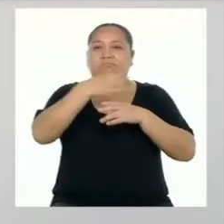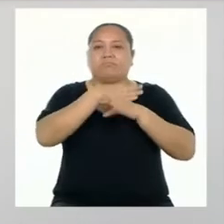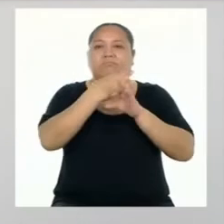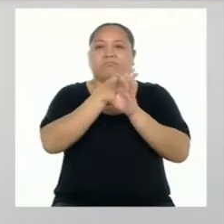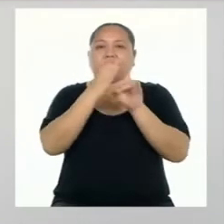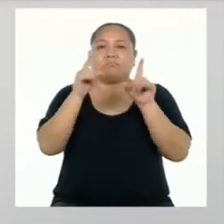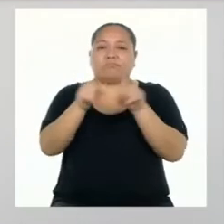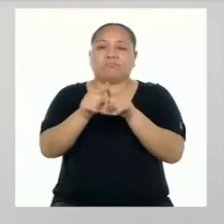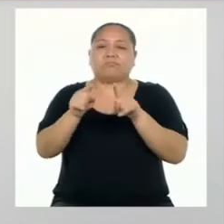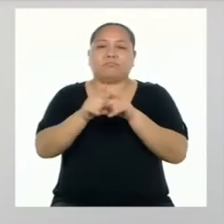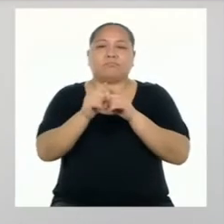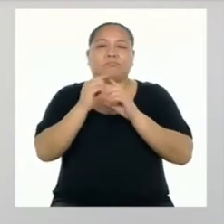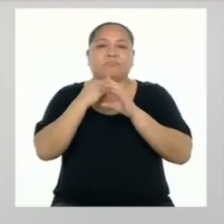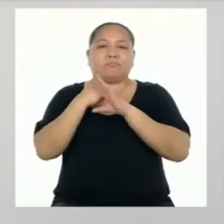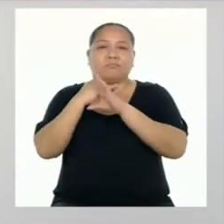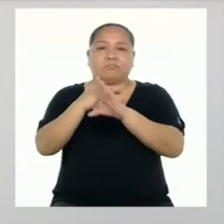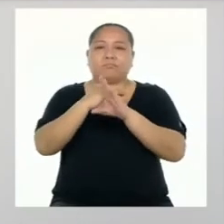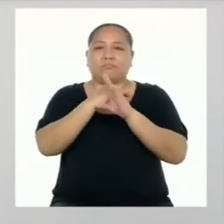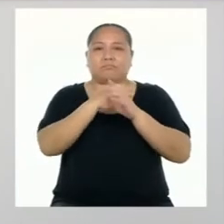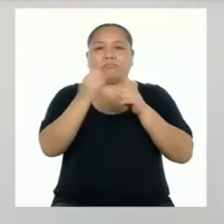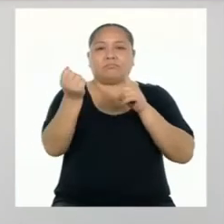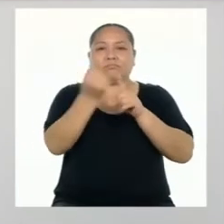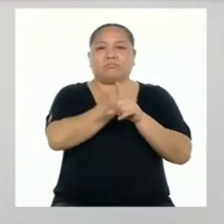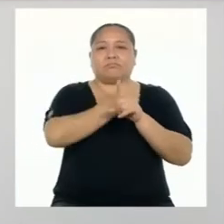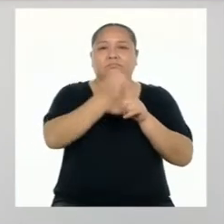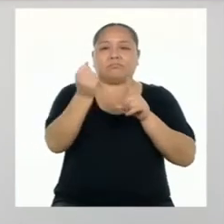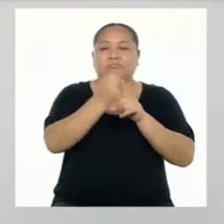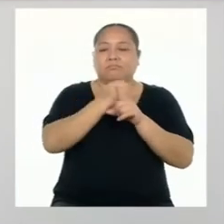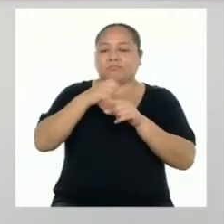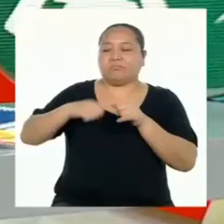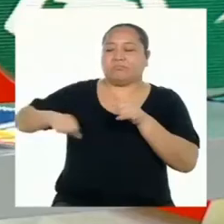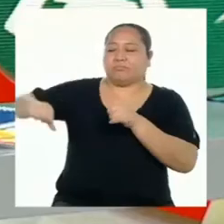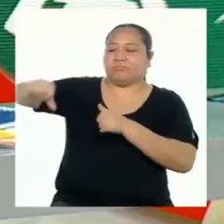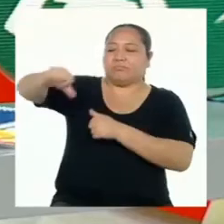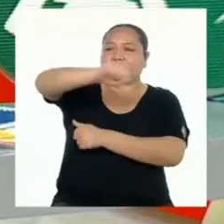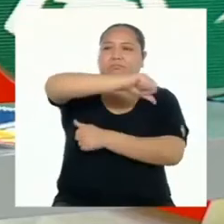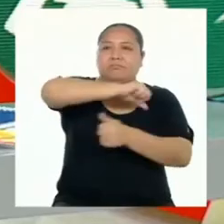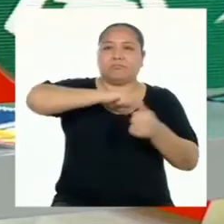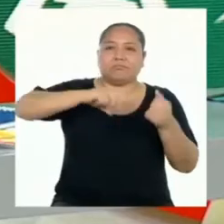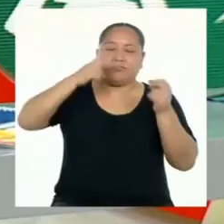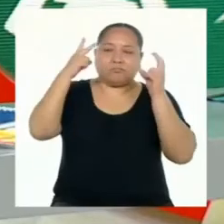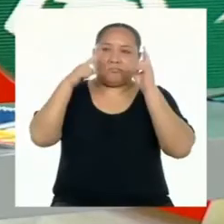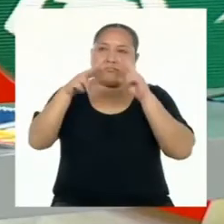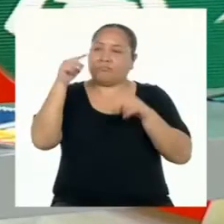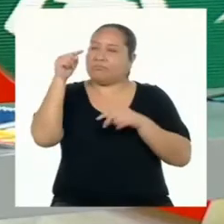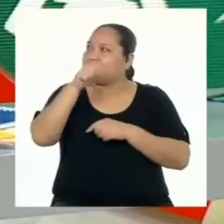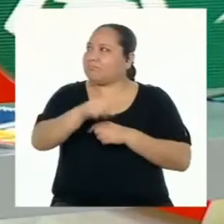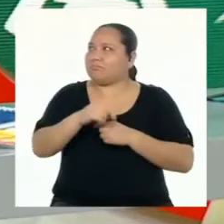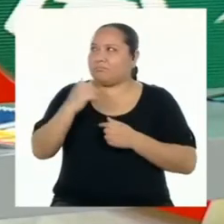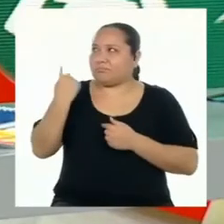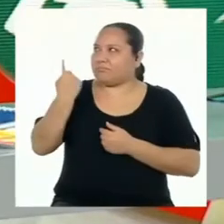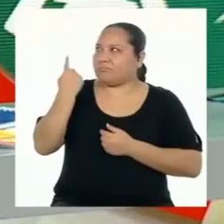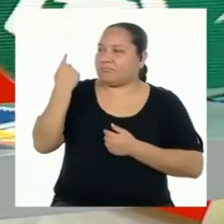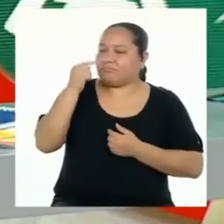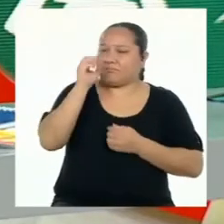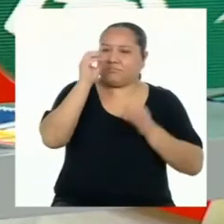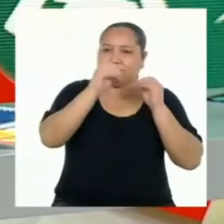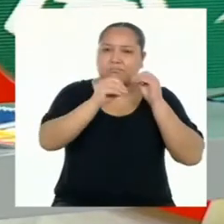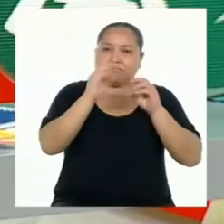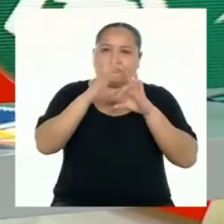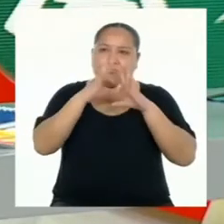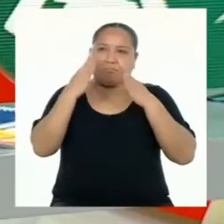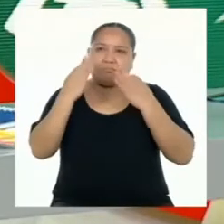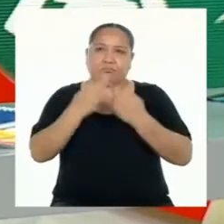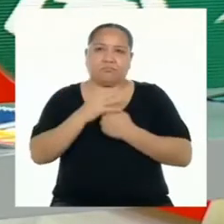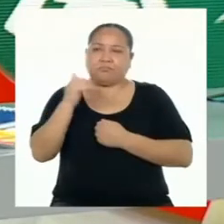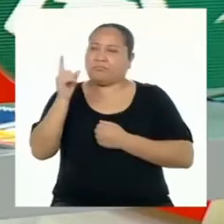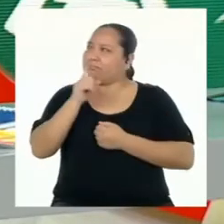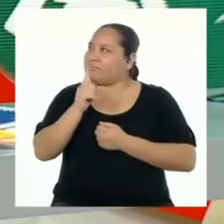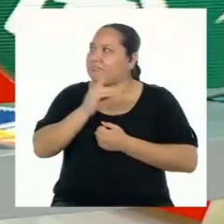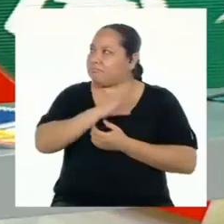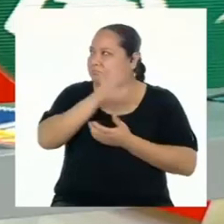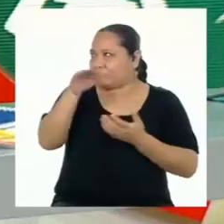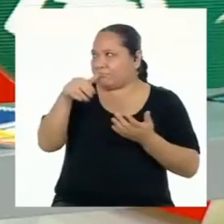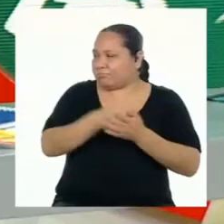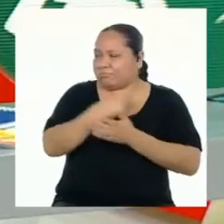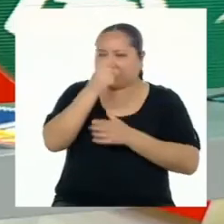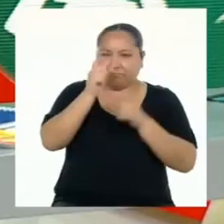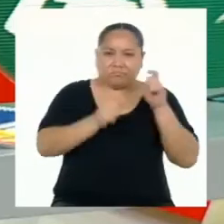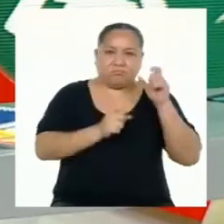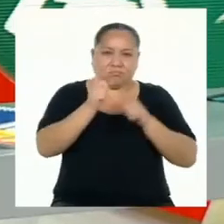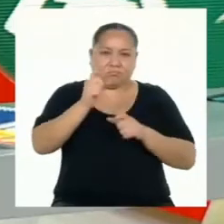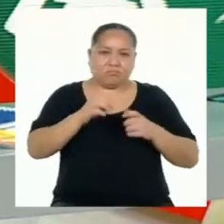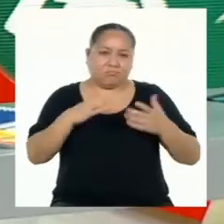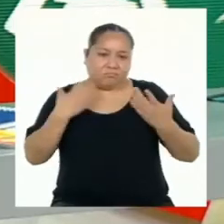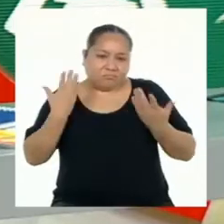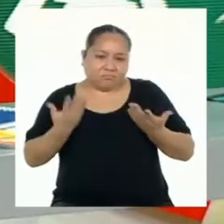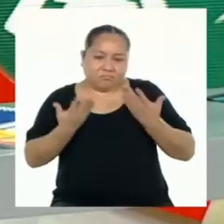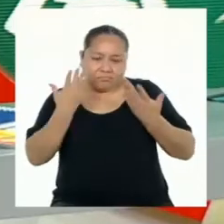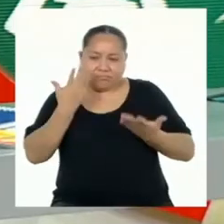también podemos evitar la violencia a nuestro alrededor. Y veo que esto no solo se aplica para la familia, sino para todas las personas